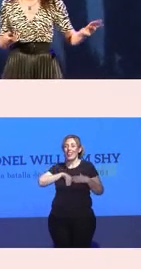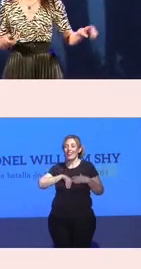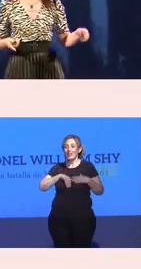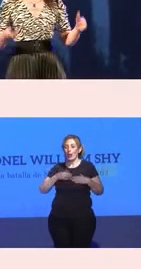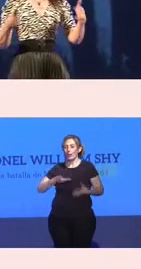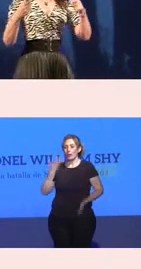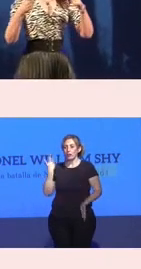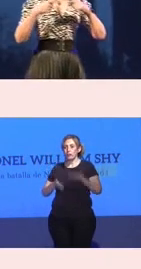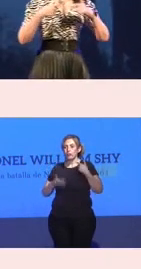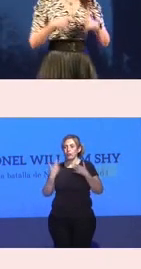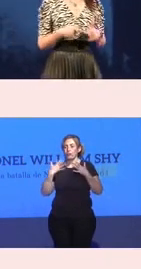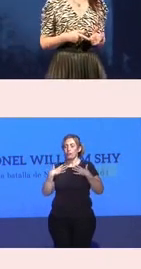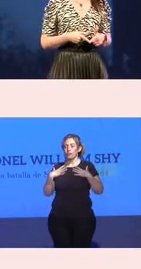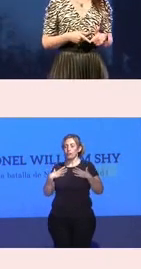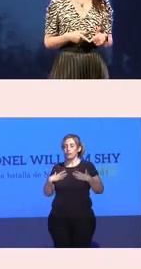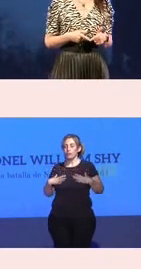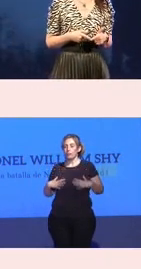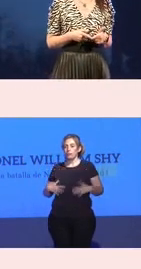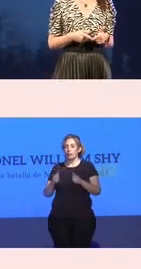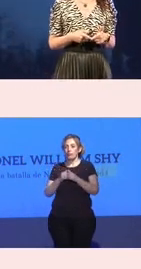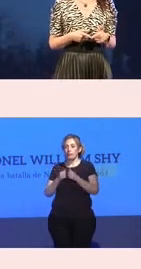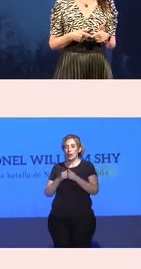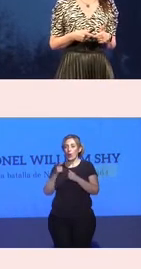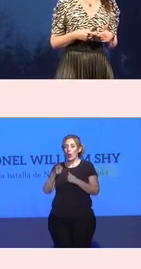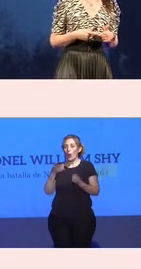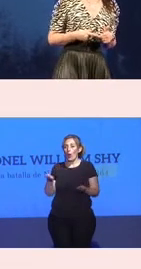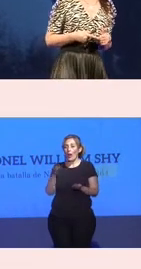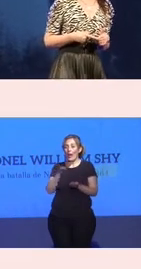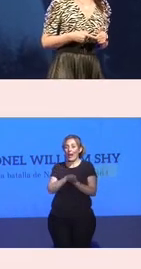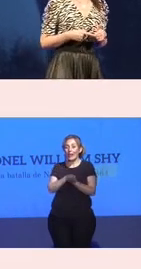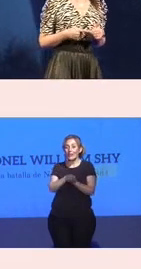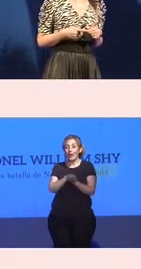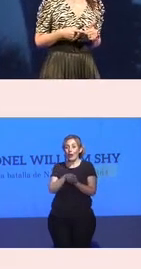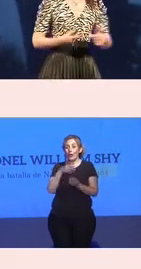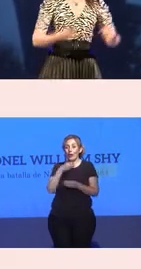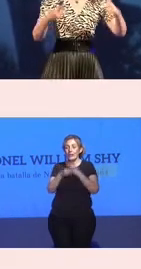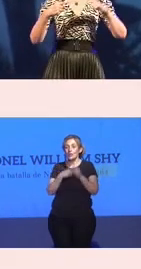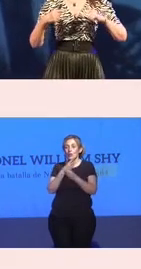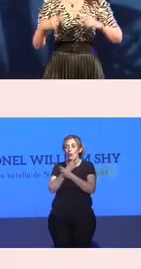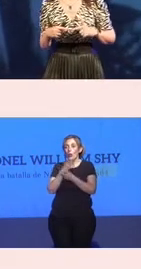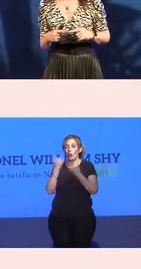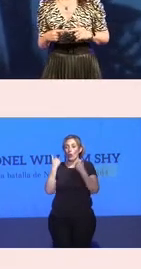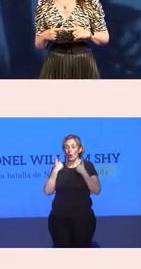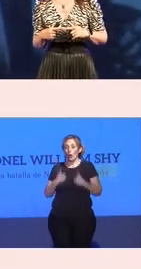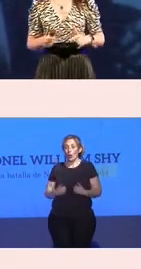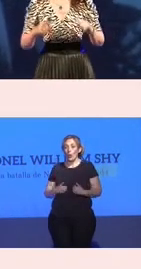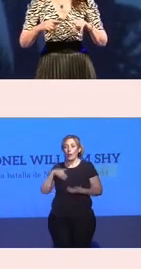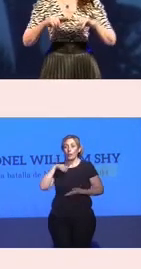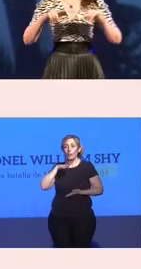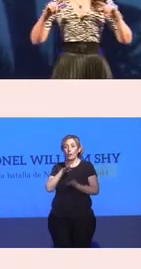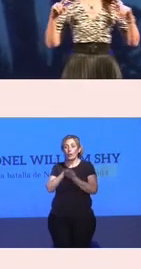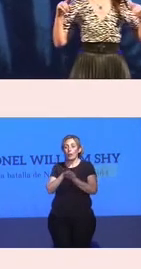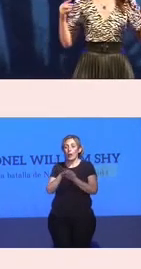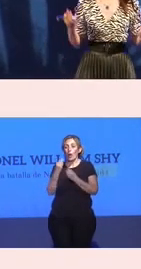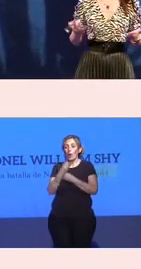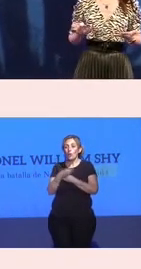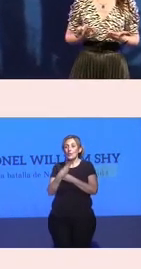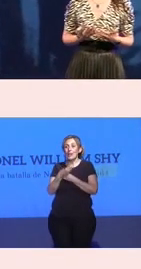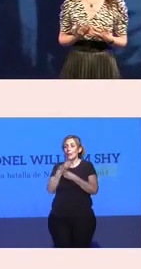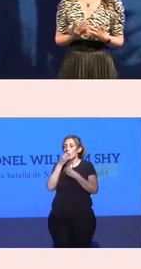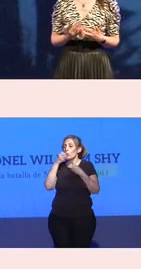hiciera o que el ataúd de hierro fundido del que os he hablado hizo que el cuerpo que ya estaba embalsamado se conservara